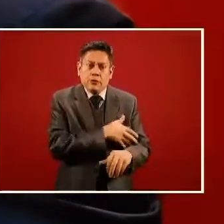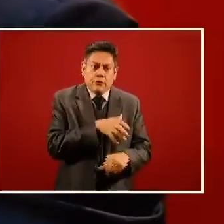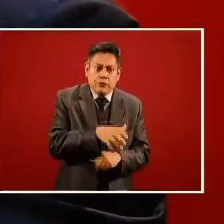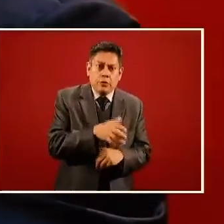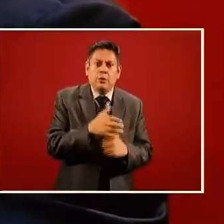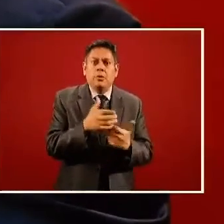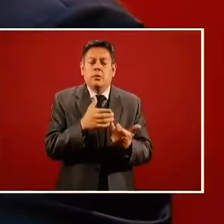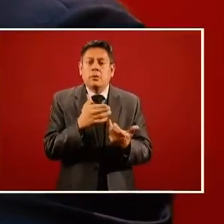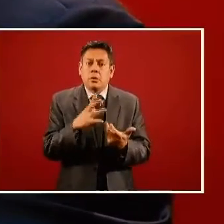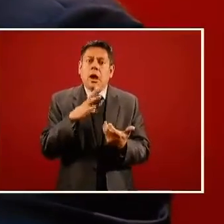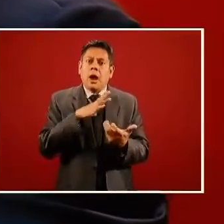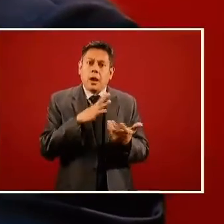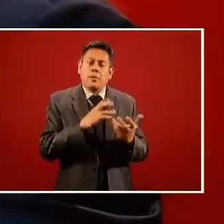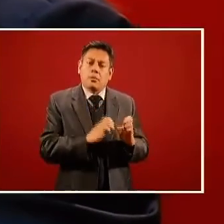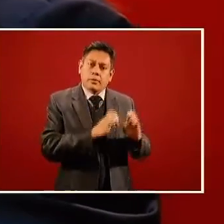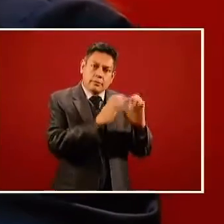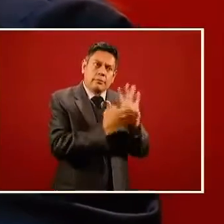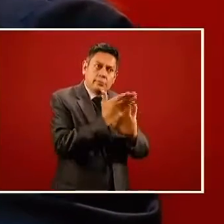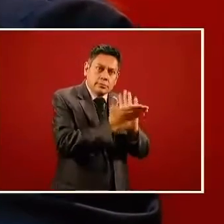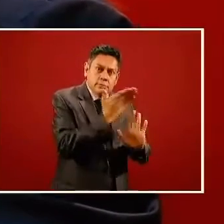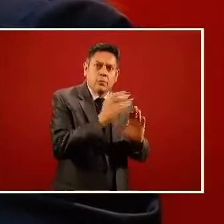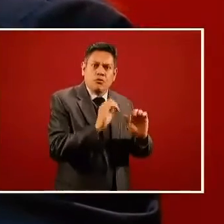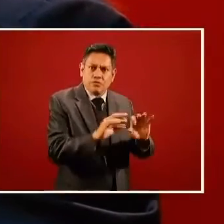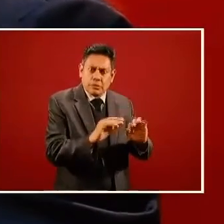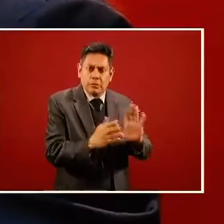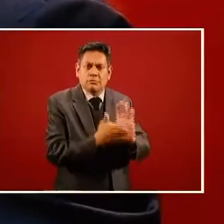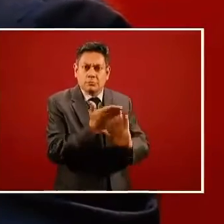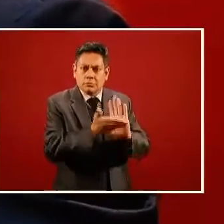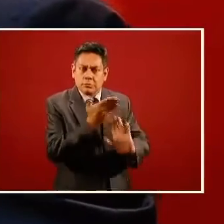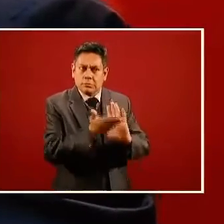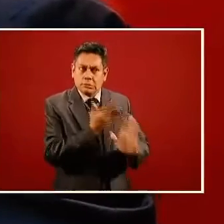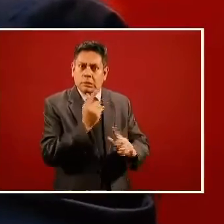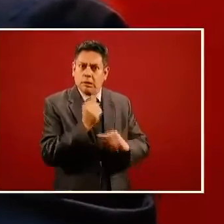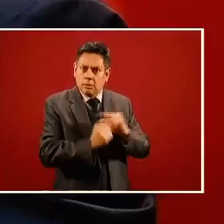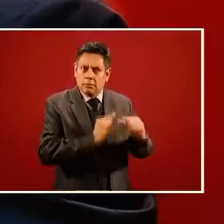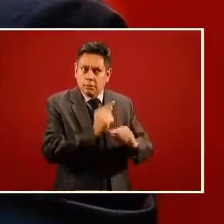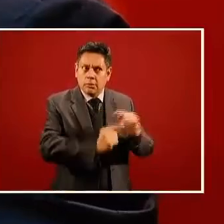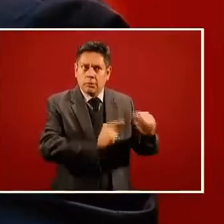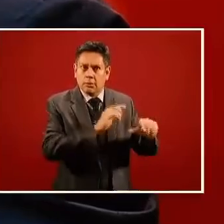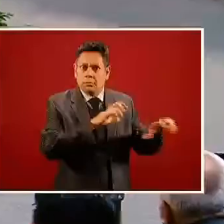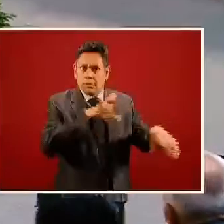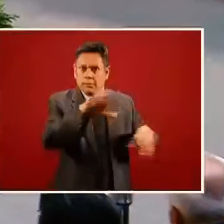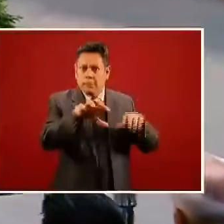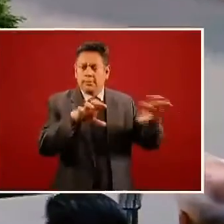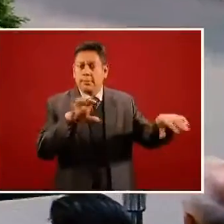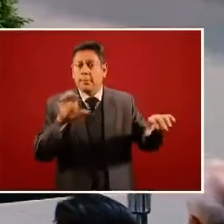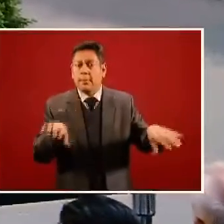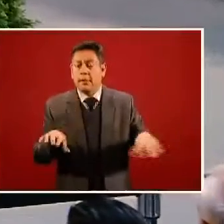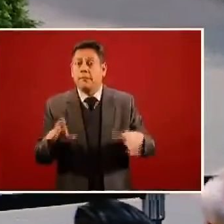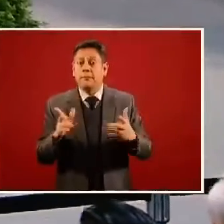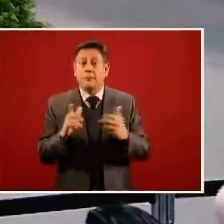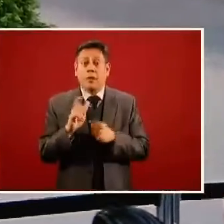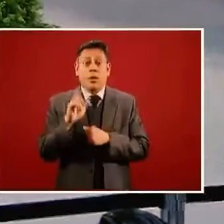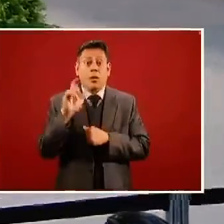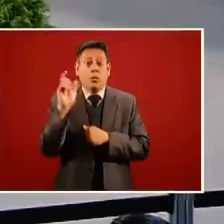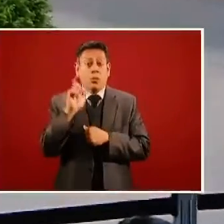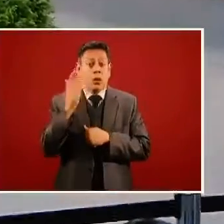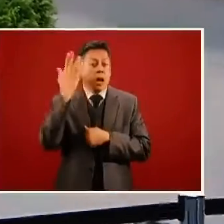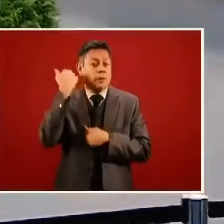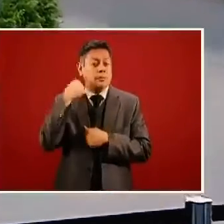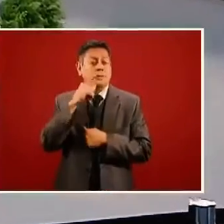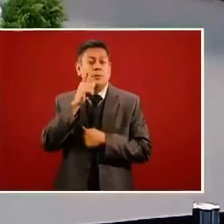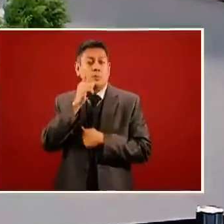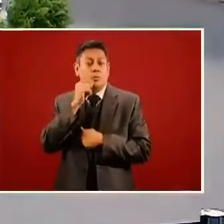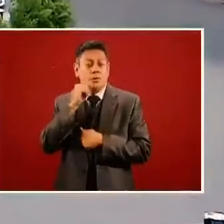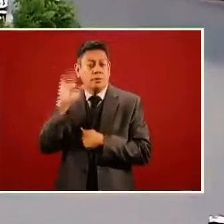lograr acuerdos y convenir los disensos requiere comprensión y respeto. No hay espacio para el regateo